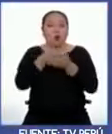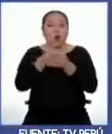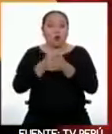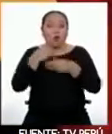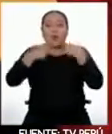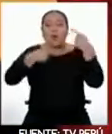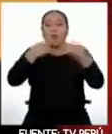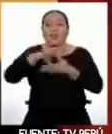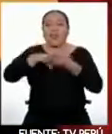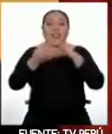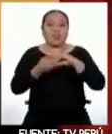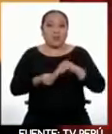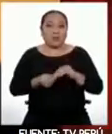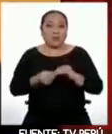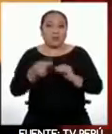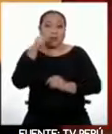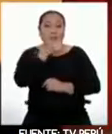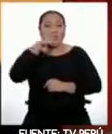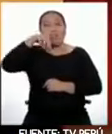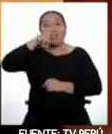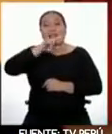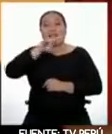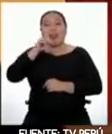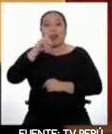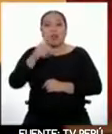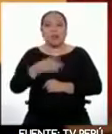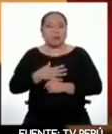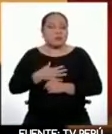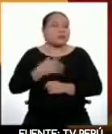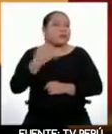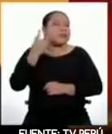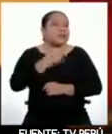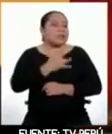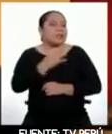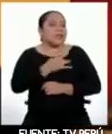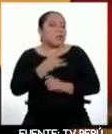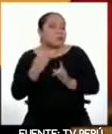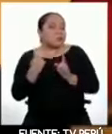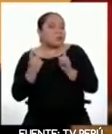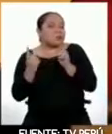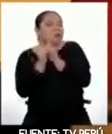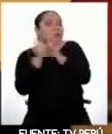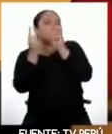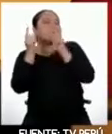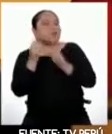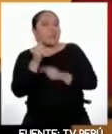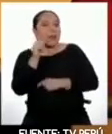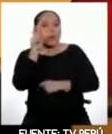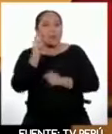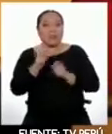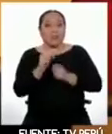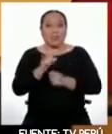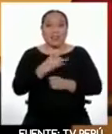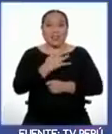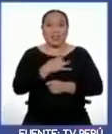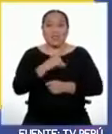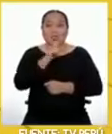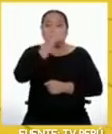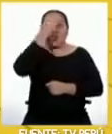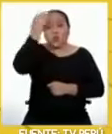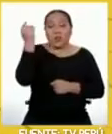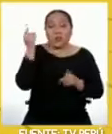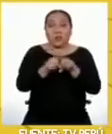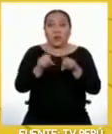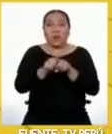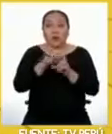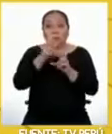nuestra historia. El narrador debe cautivar a quien se acerque a contar la historia, no lo olvides. Como tampoco deberías